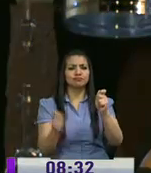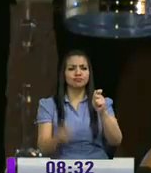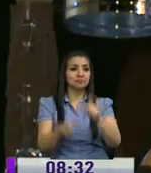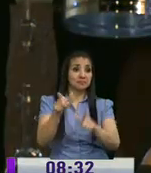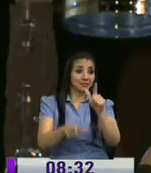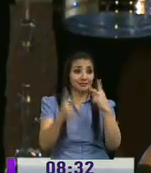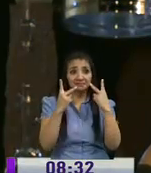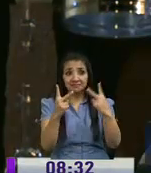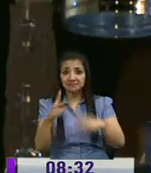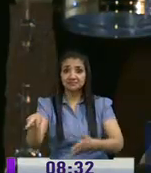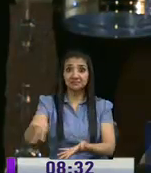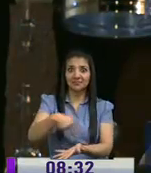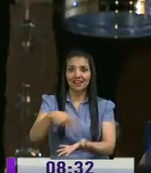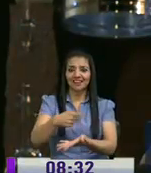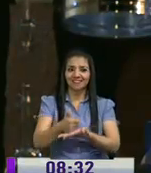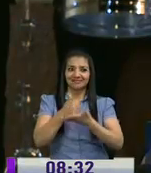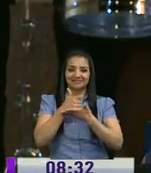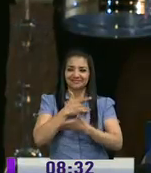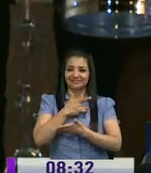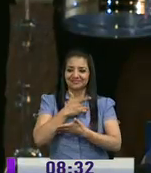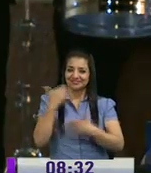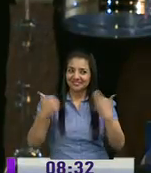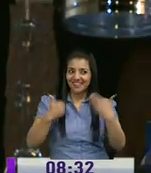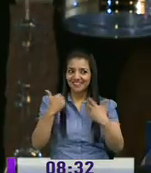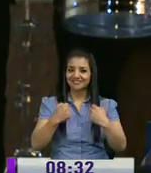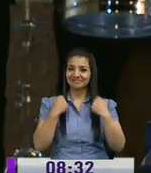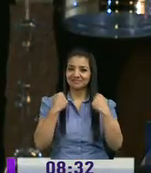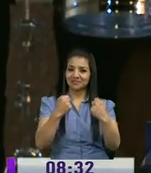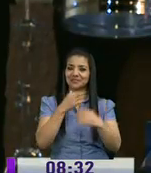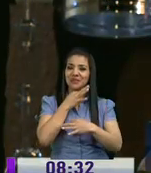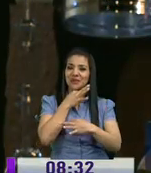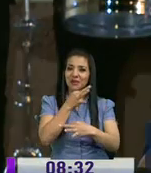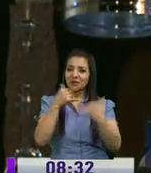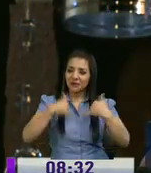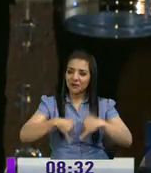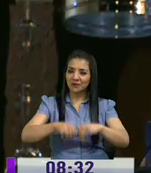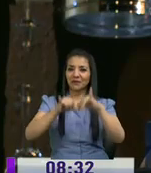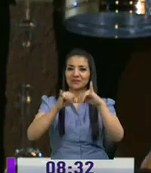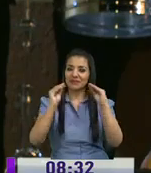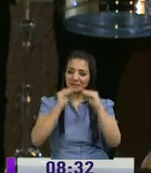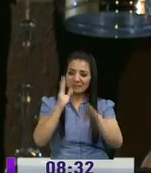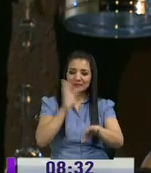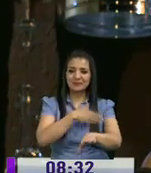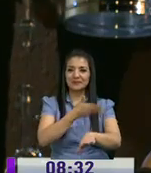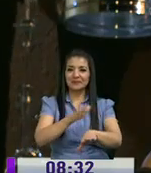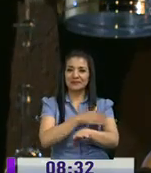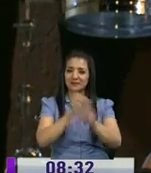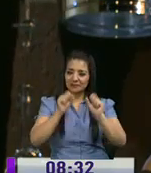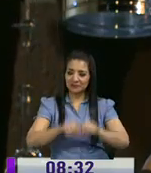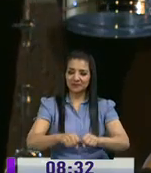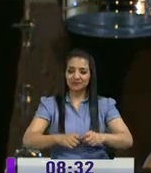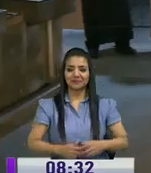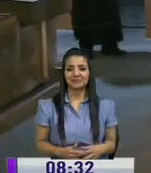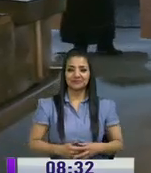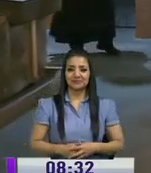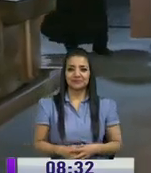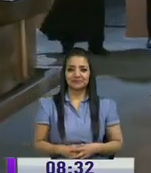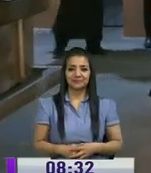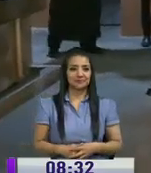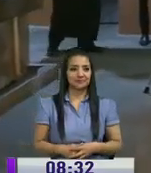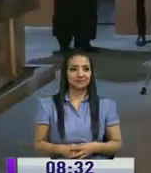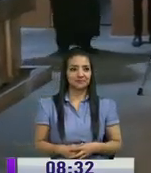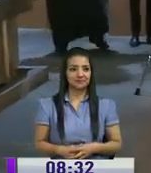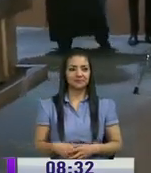motive, entonces a uno le da ganas, o sea, dan fuerza y valor para poder seguir haciendo más música con más ganas y más gusto.